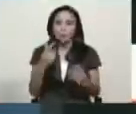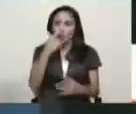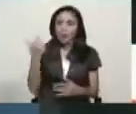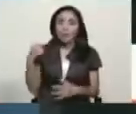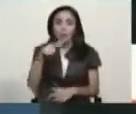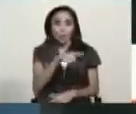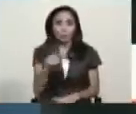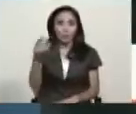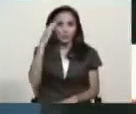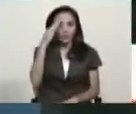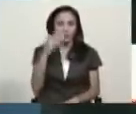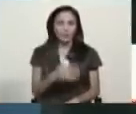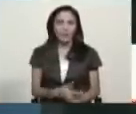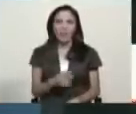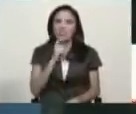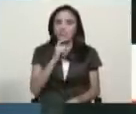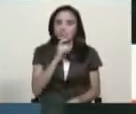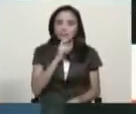difícil.